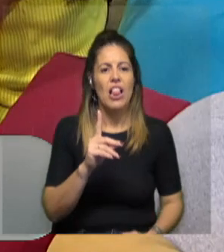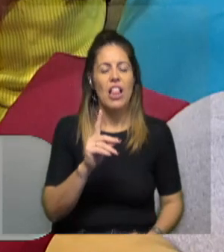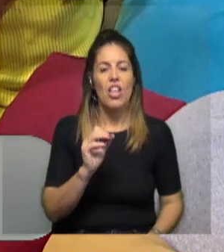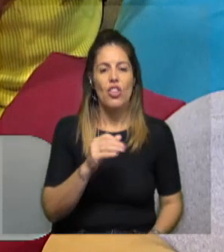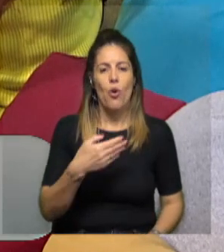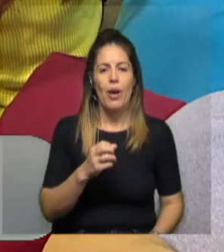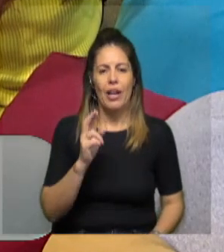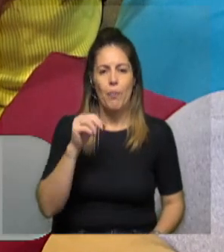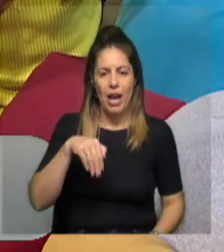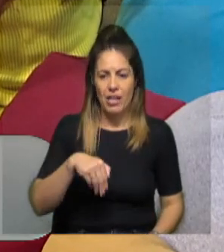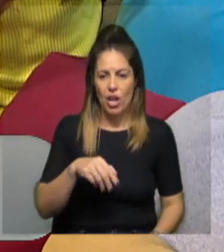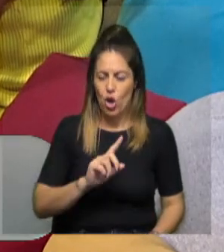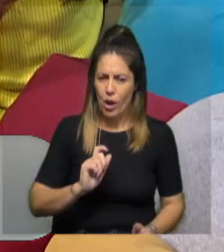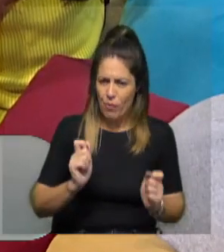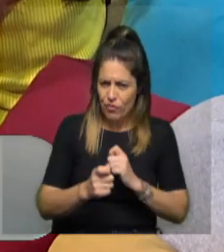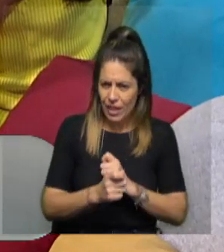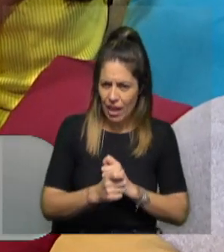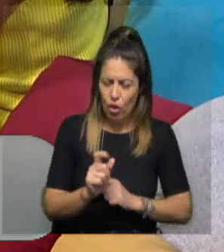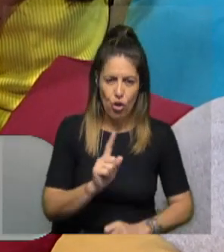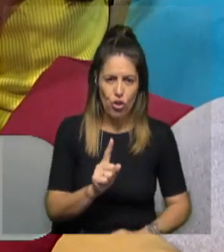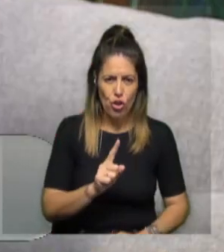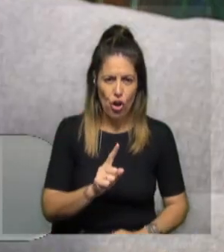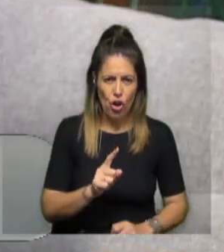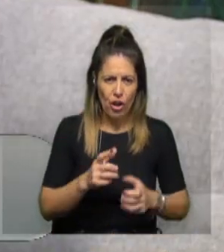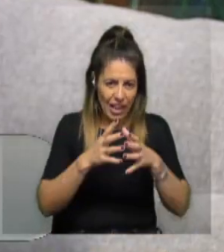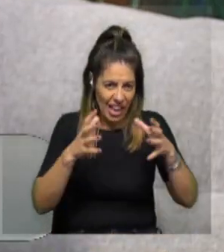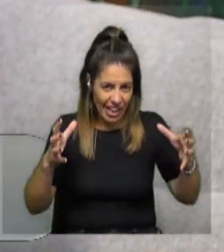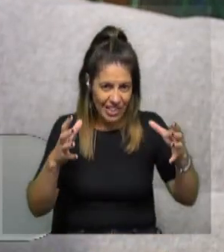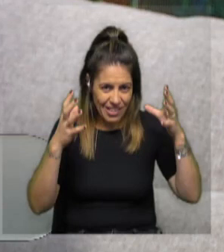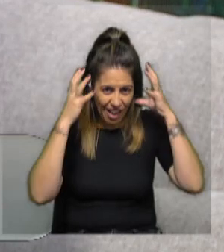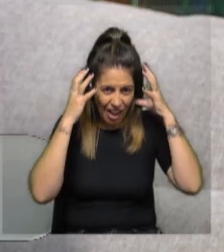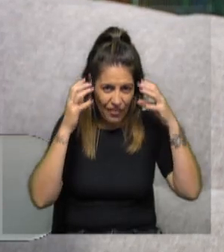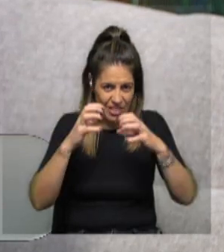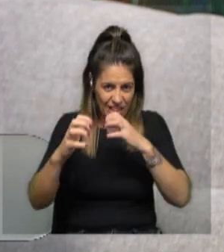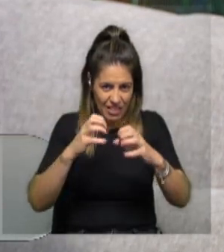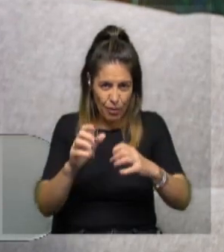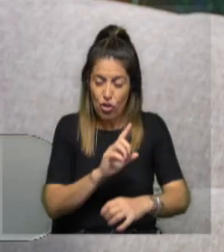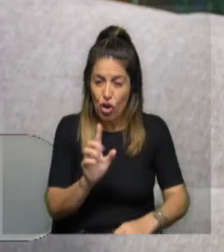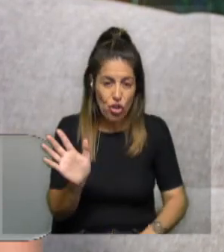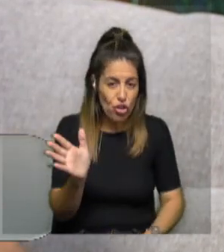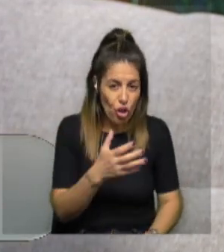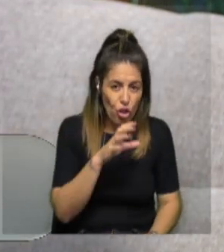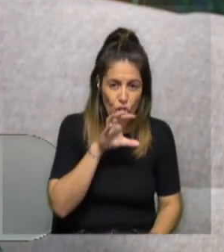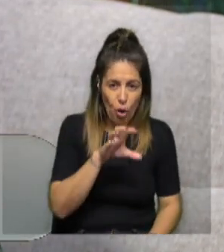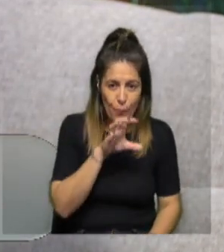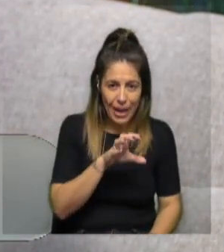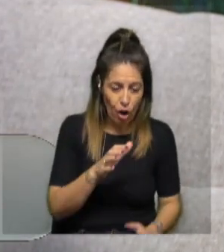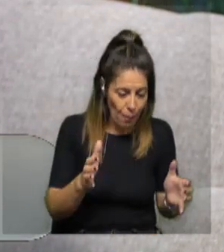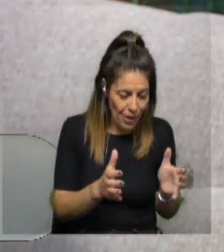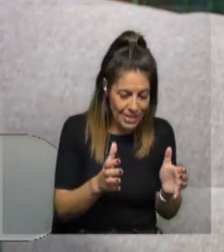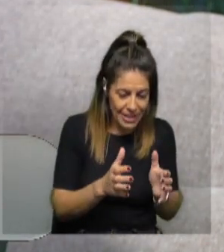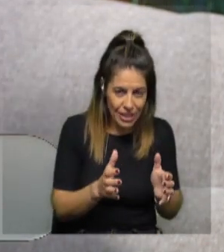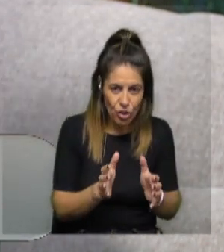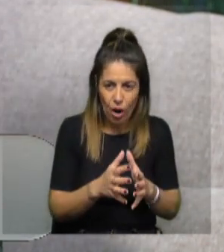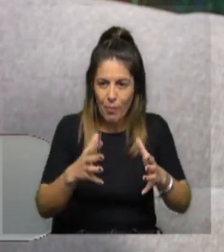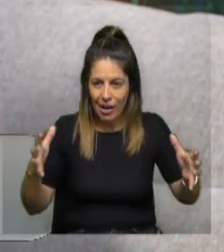modificado? No es un perro, una No, masa. Que le crece la cabeza y el cerebro. Sí, eso, sé, no, sé. Todos los perros, desde el chihuahua al salchicha, son